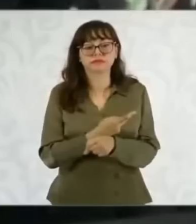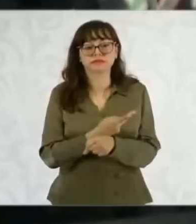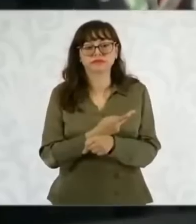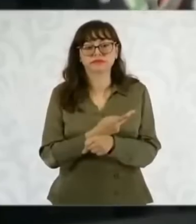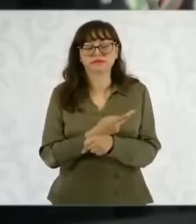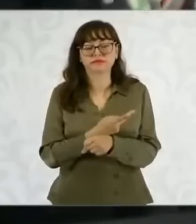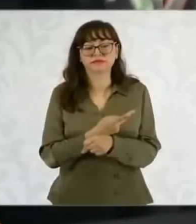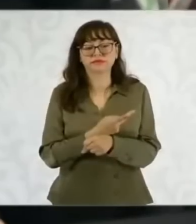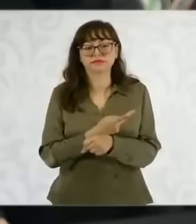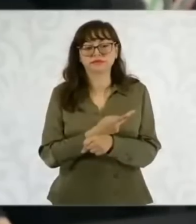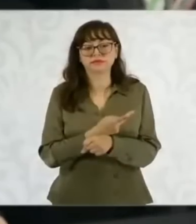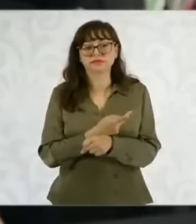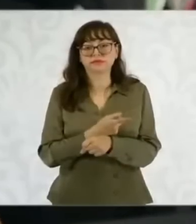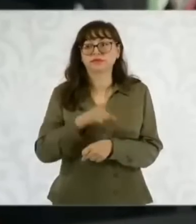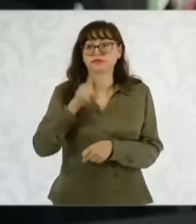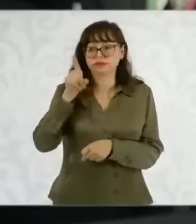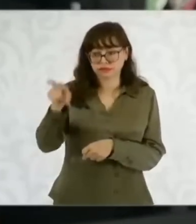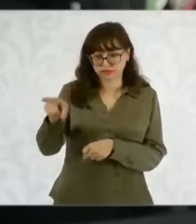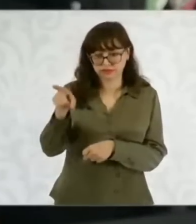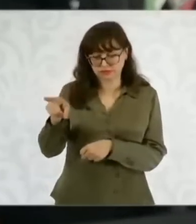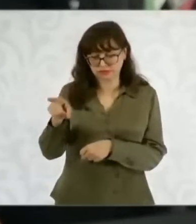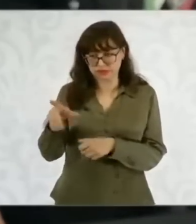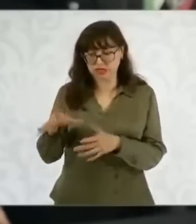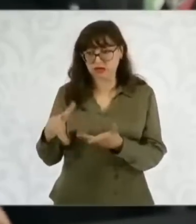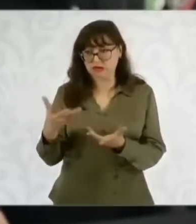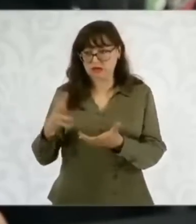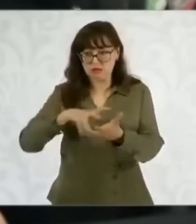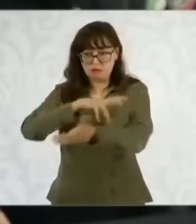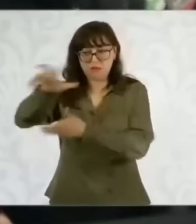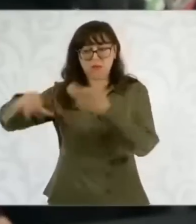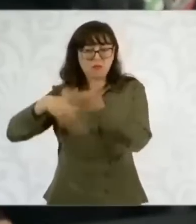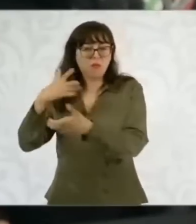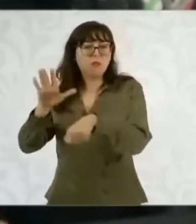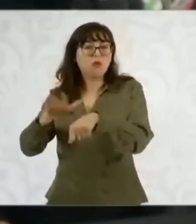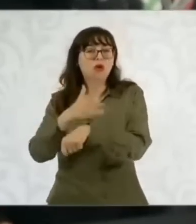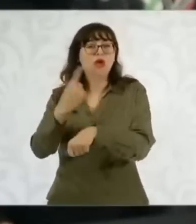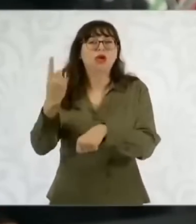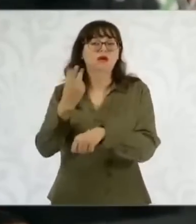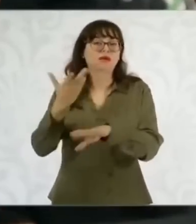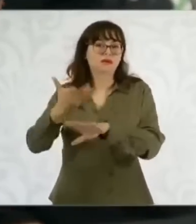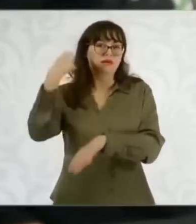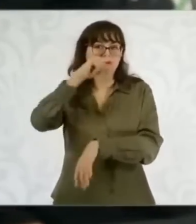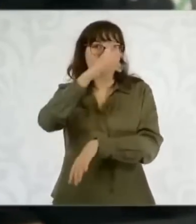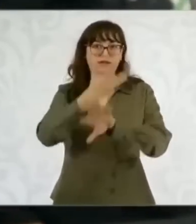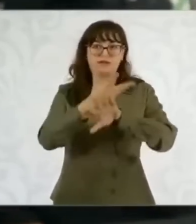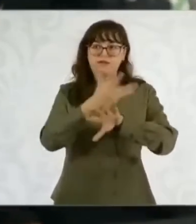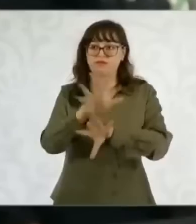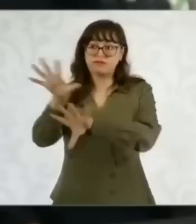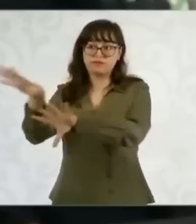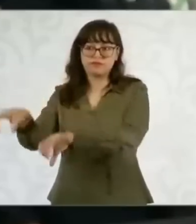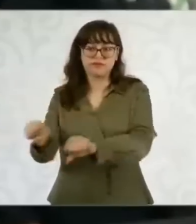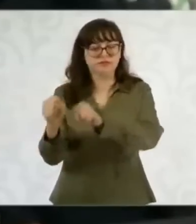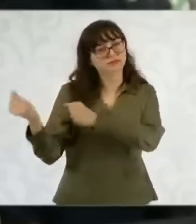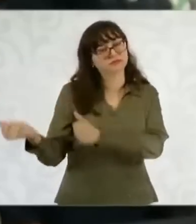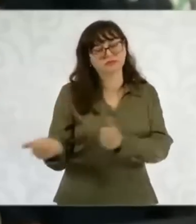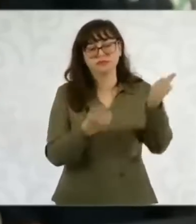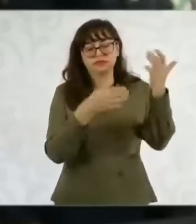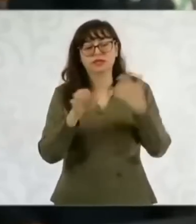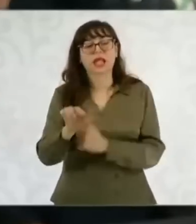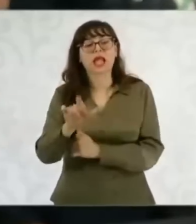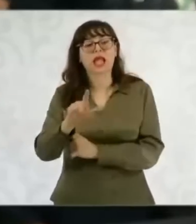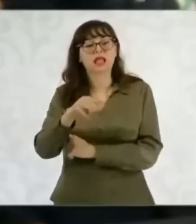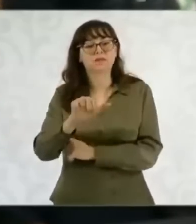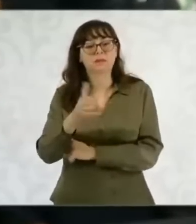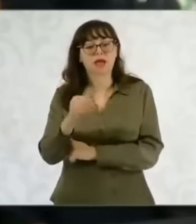que ver con el asunto de pues la detención de Ismael El Mayo Zambada, en una investigación de Proceso se devela que precisamente